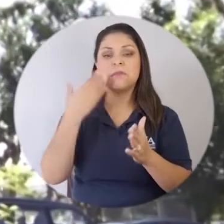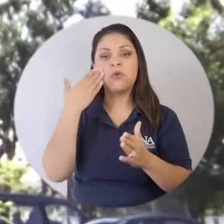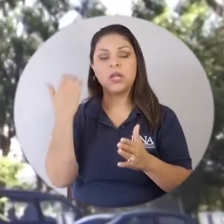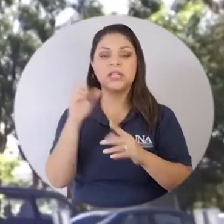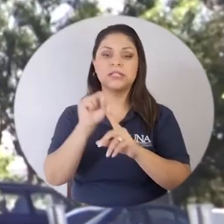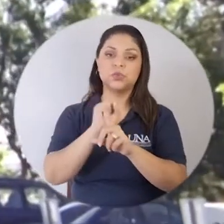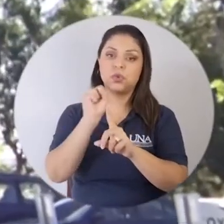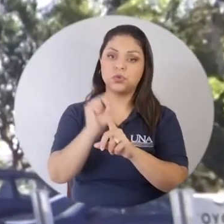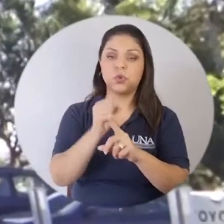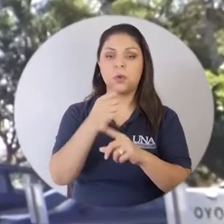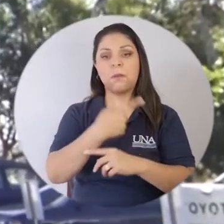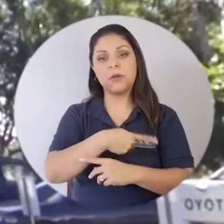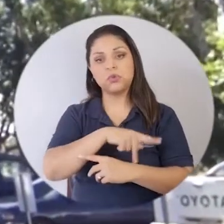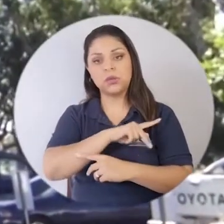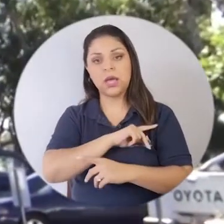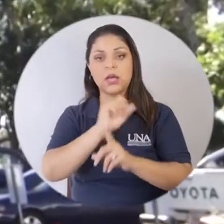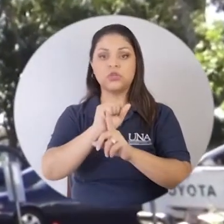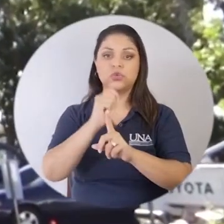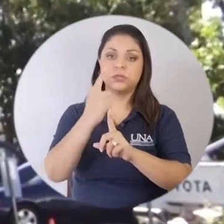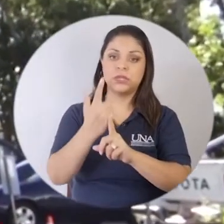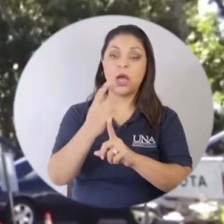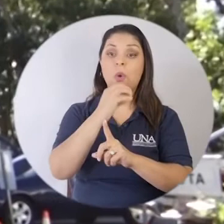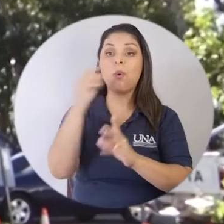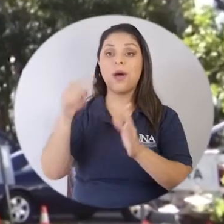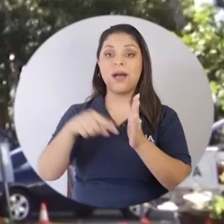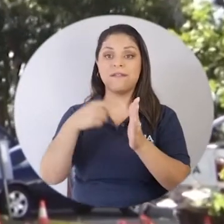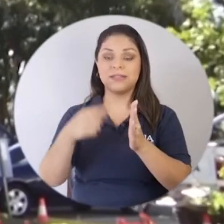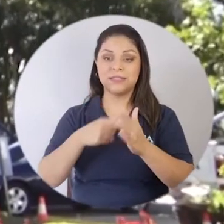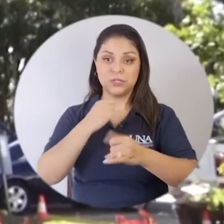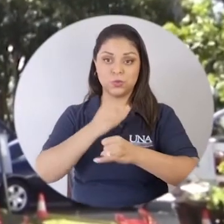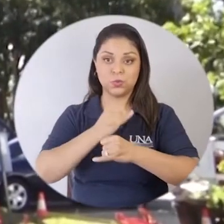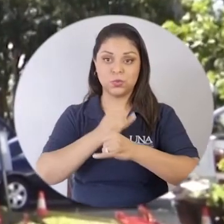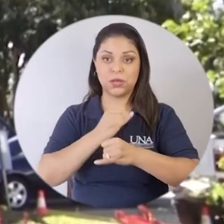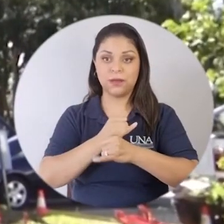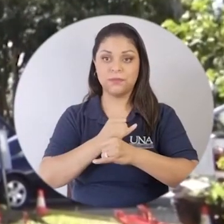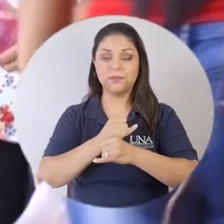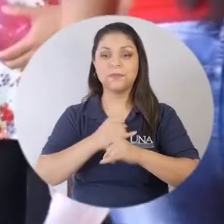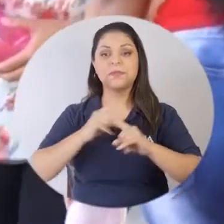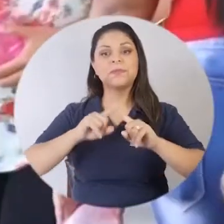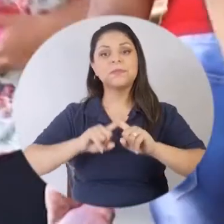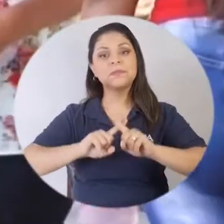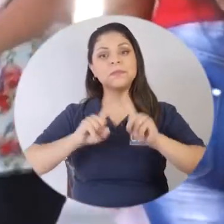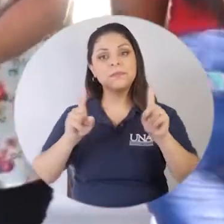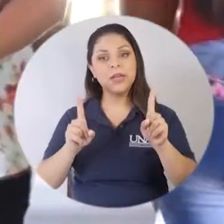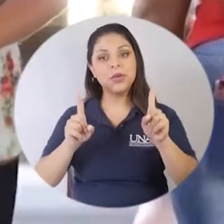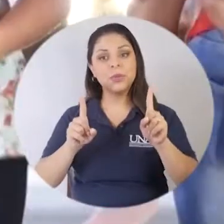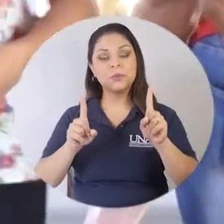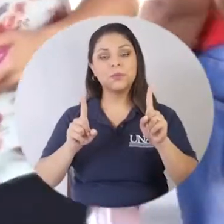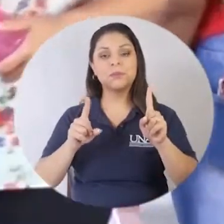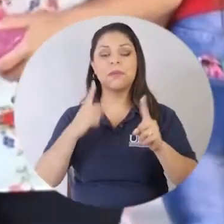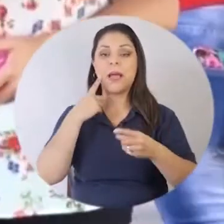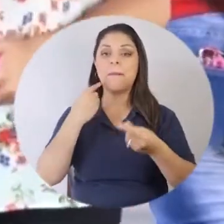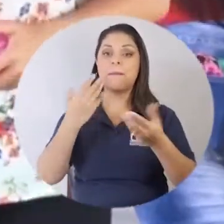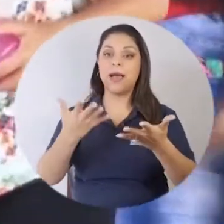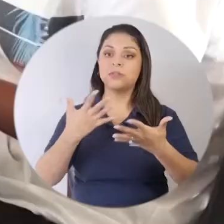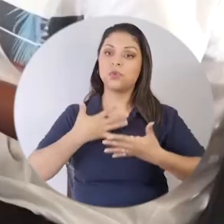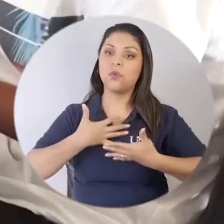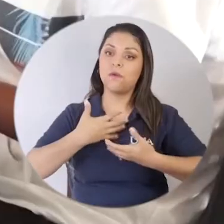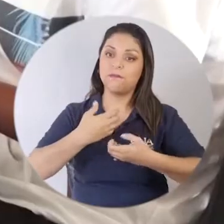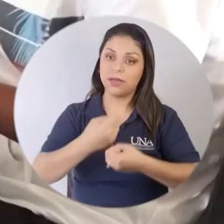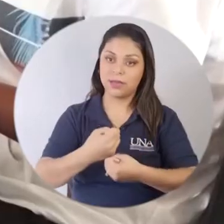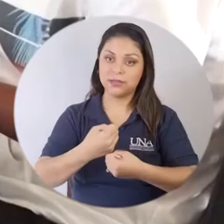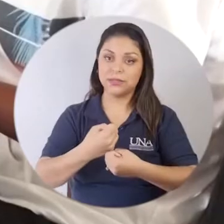situaciones personales, sociales o en otras a nivel institucional. Pero para darle un poquito más de calma también y